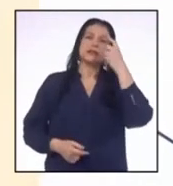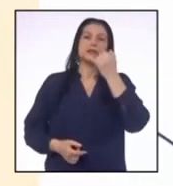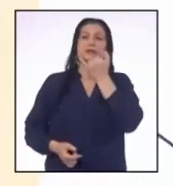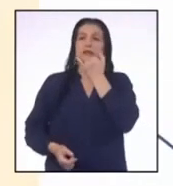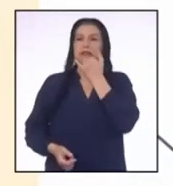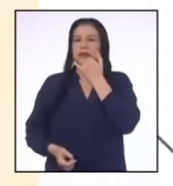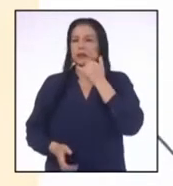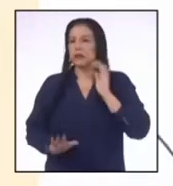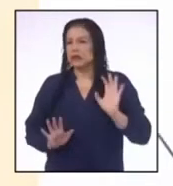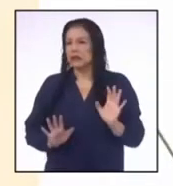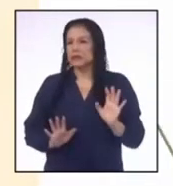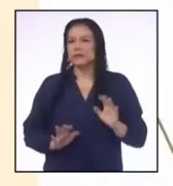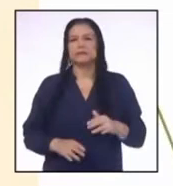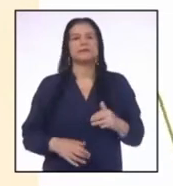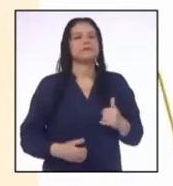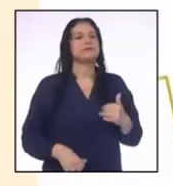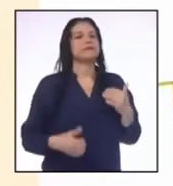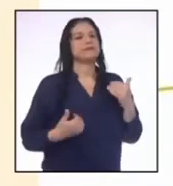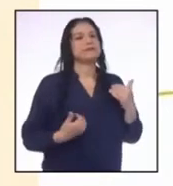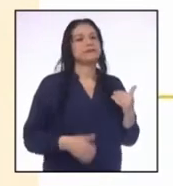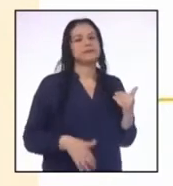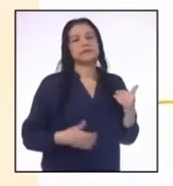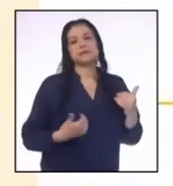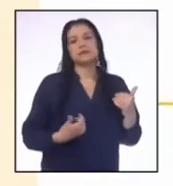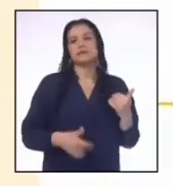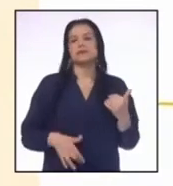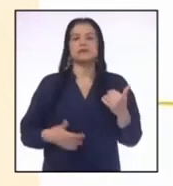error.